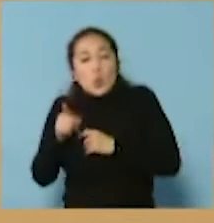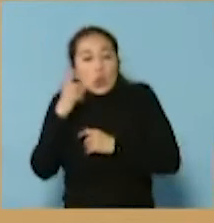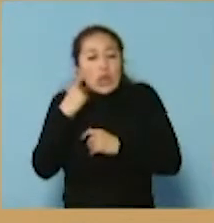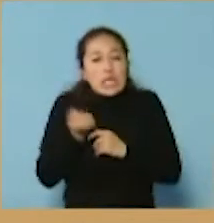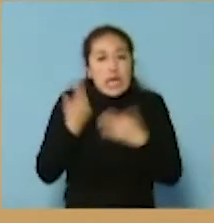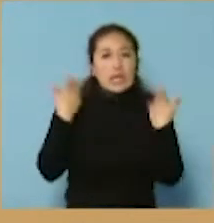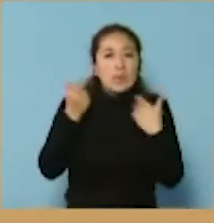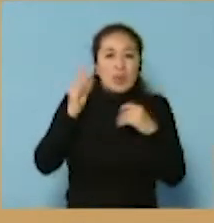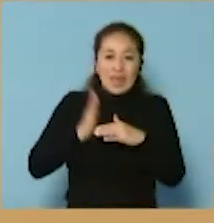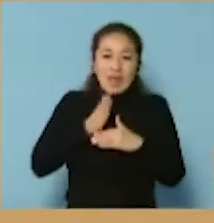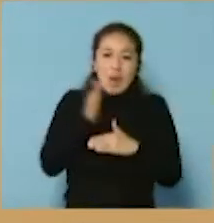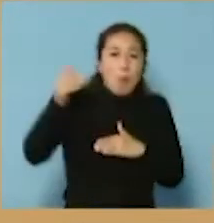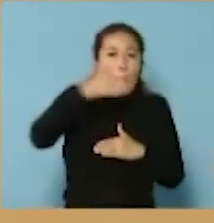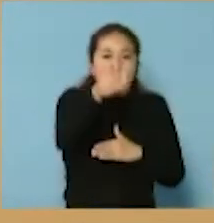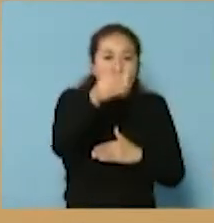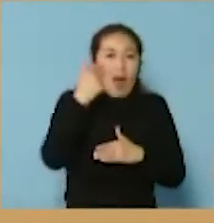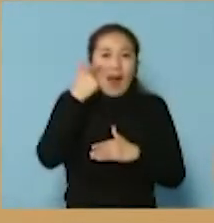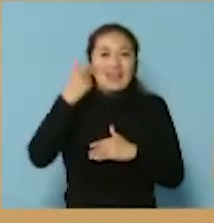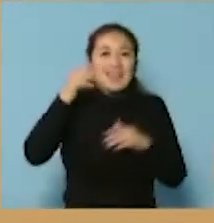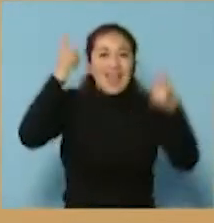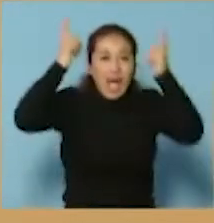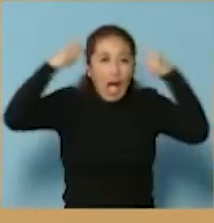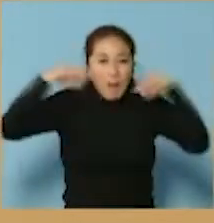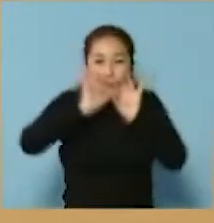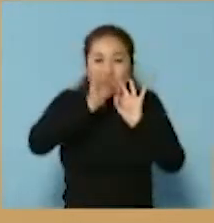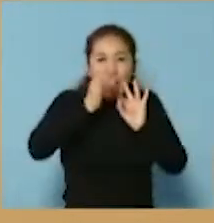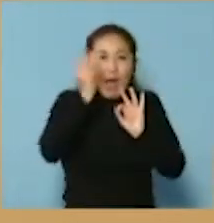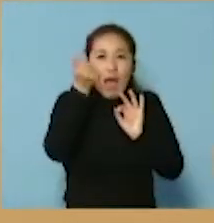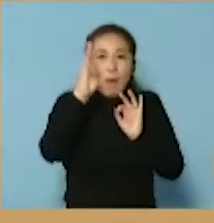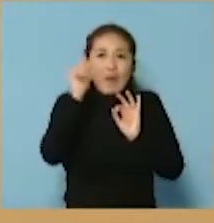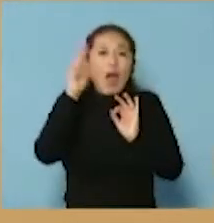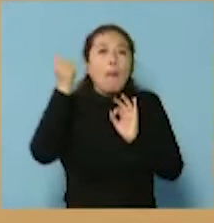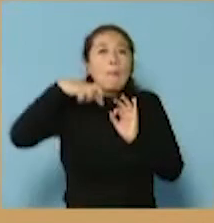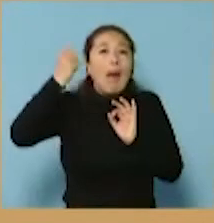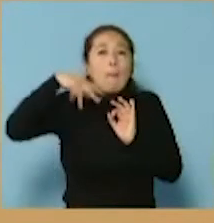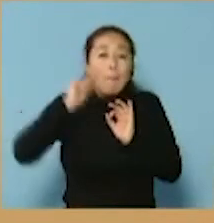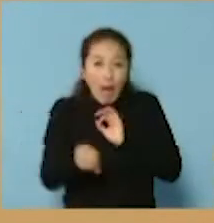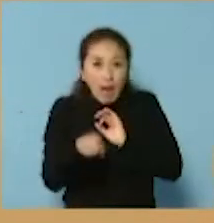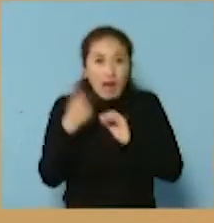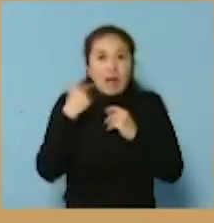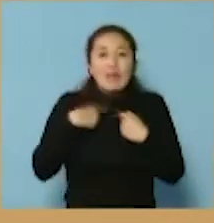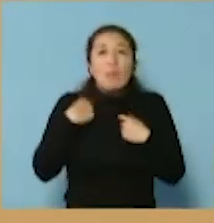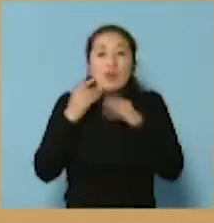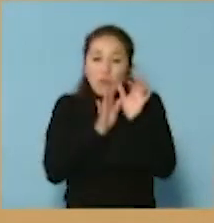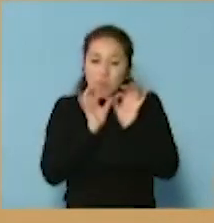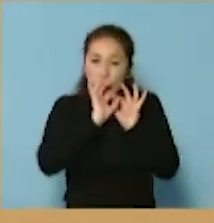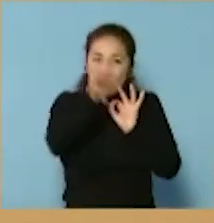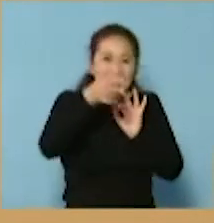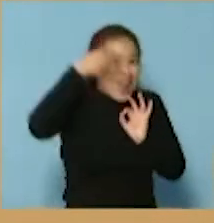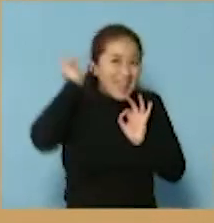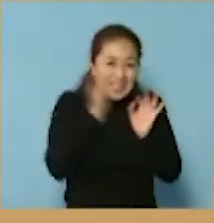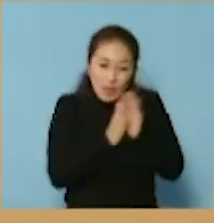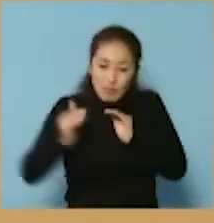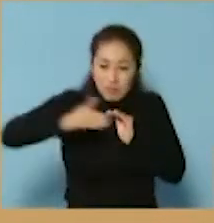pasará por abrapampa y cruzada por hamás que llegar a calama él quiso sacar que fuera por él